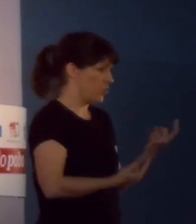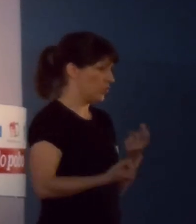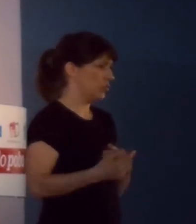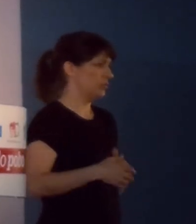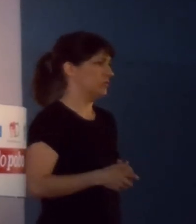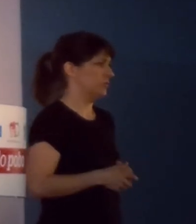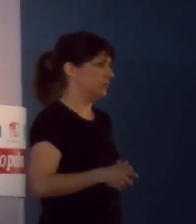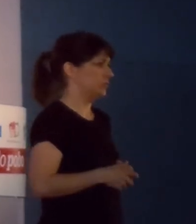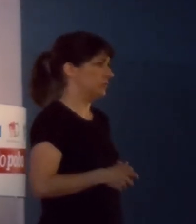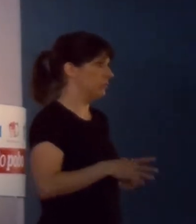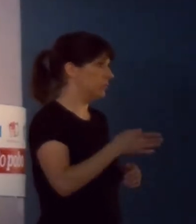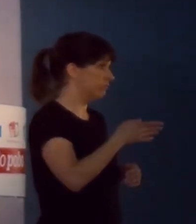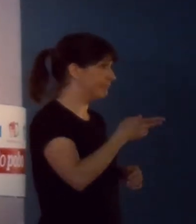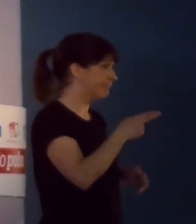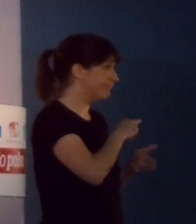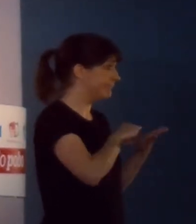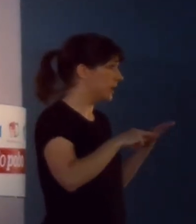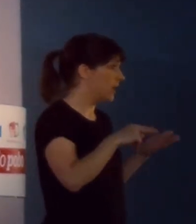Avisou o povo galego.